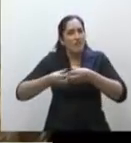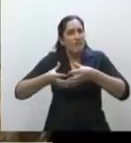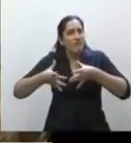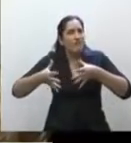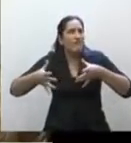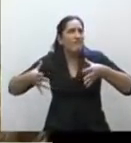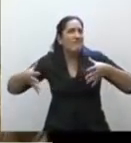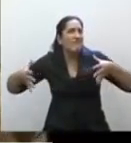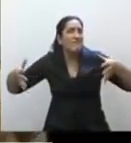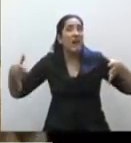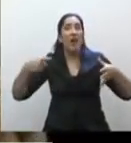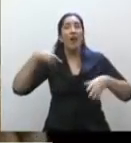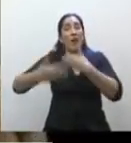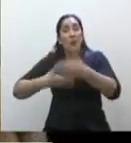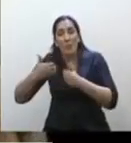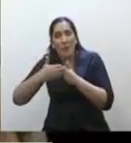el año 2017